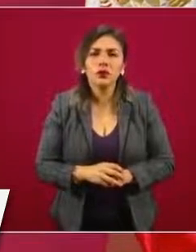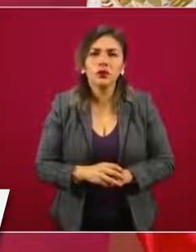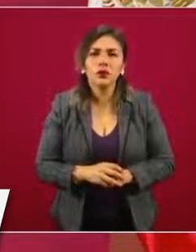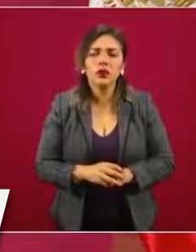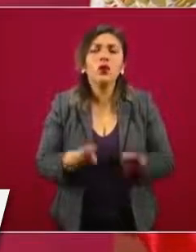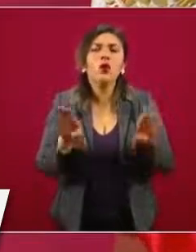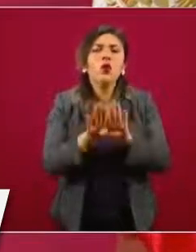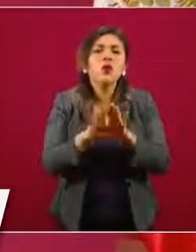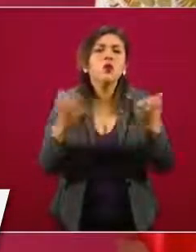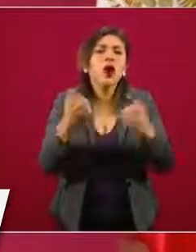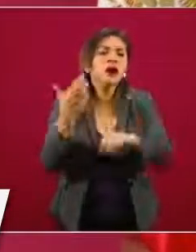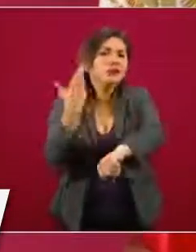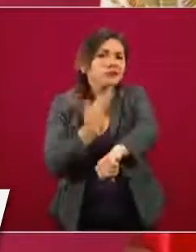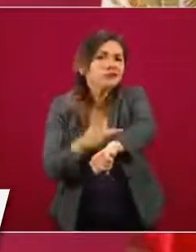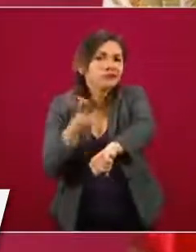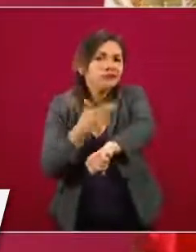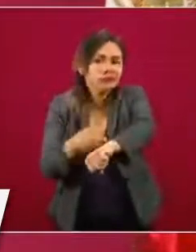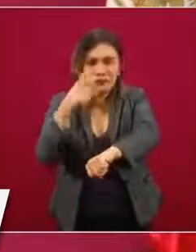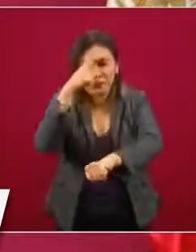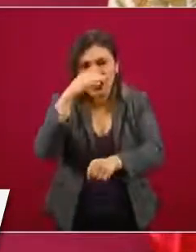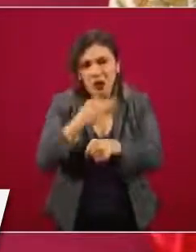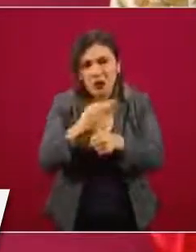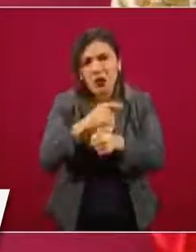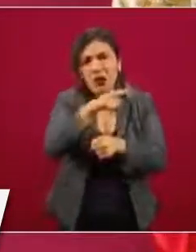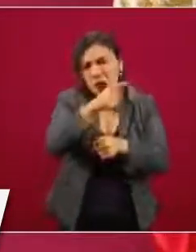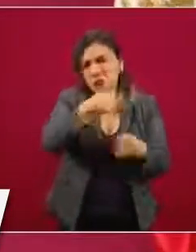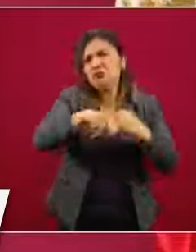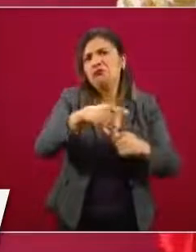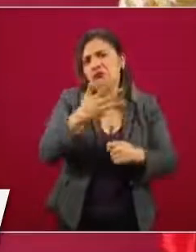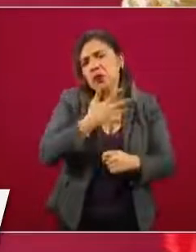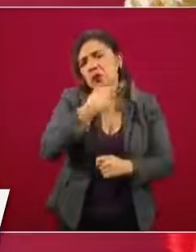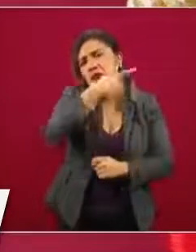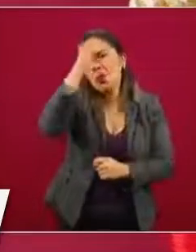nuestra estrategia, son críticos,